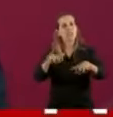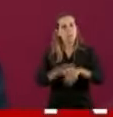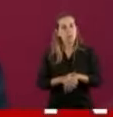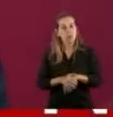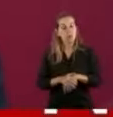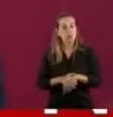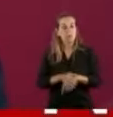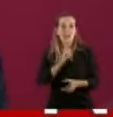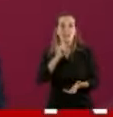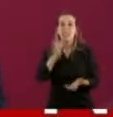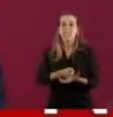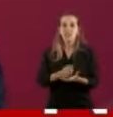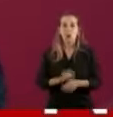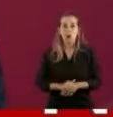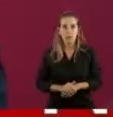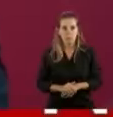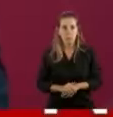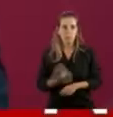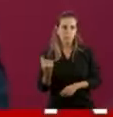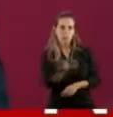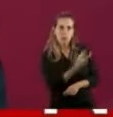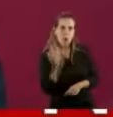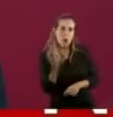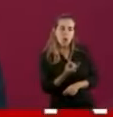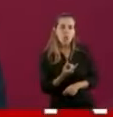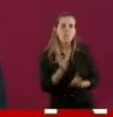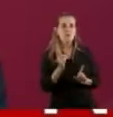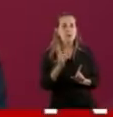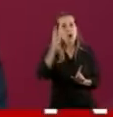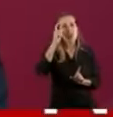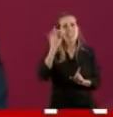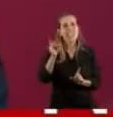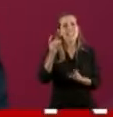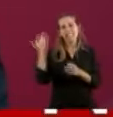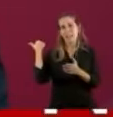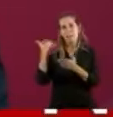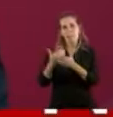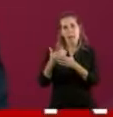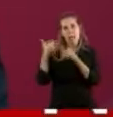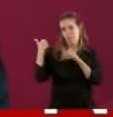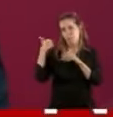La decisión y la determinación que tomamos a partir del 10 de diciembre